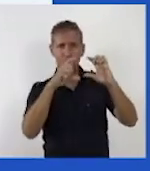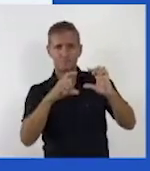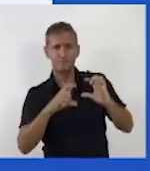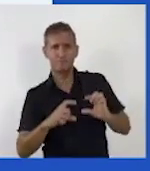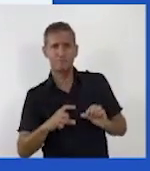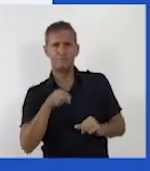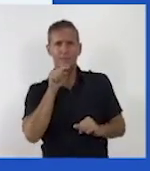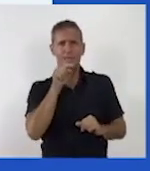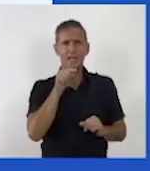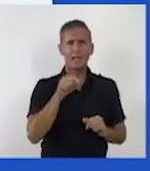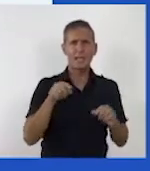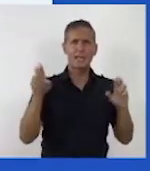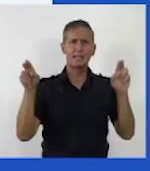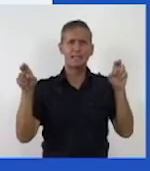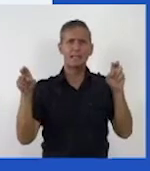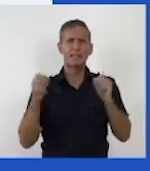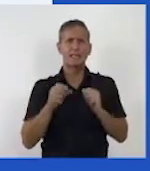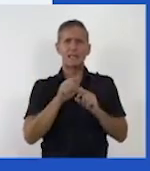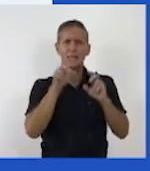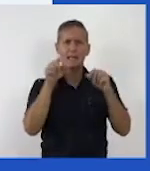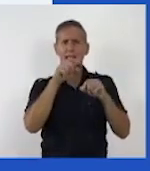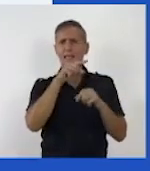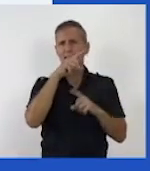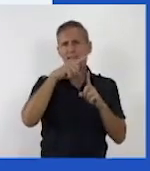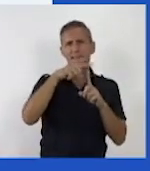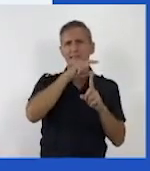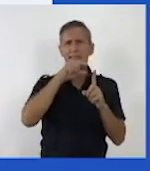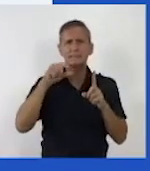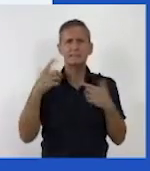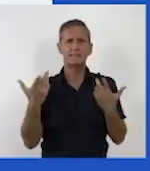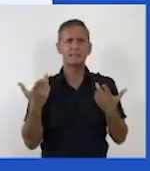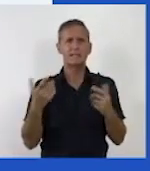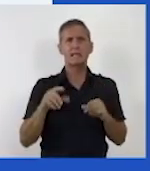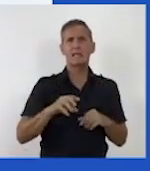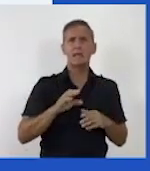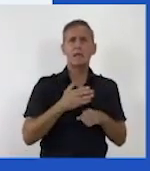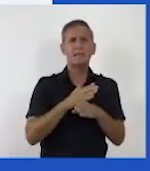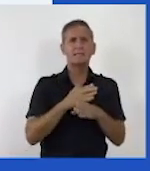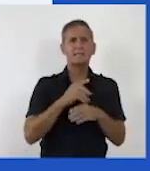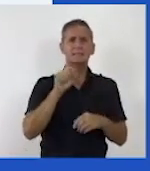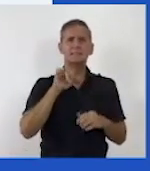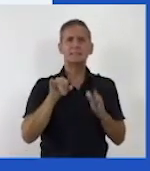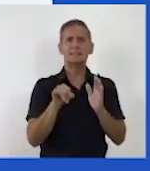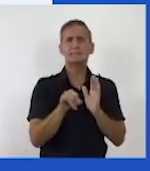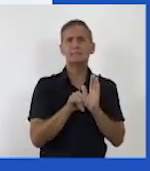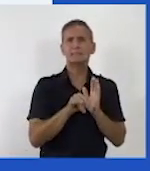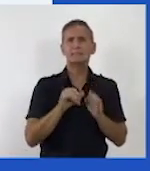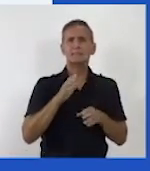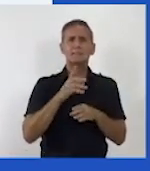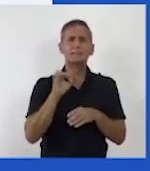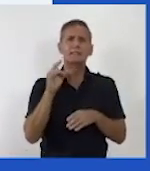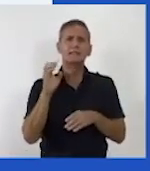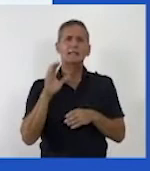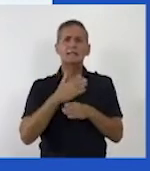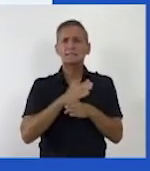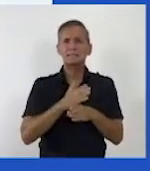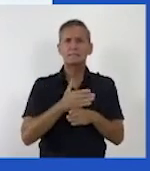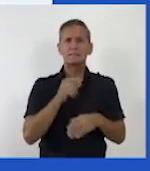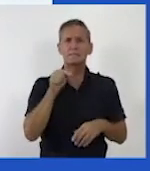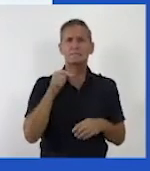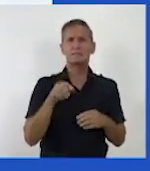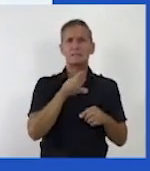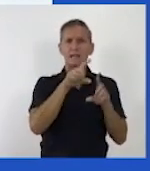de qué trata este bonito texto qué significa en el texto la palabra boquiabierto